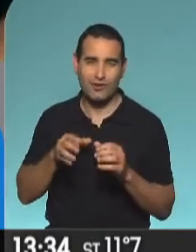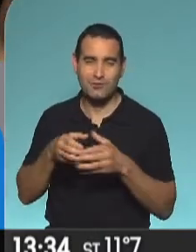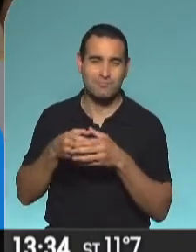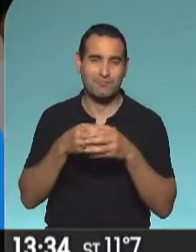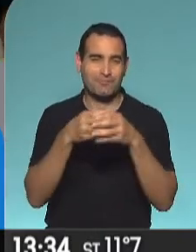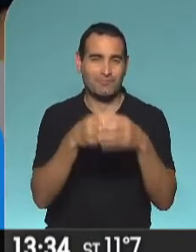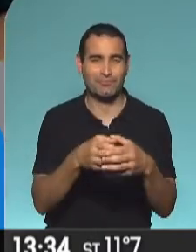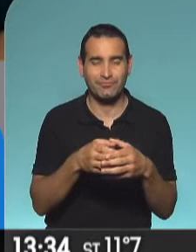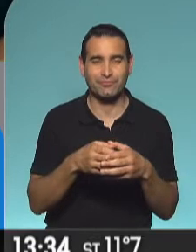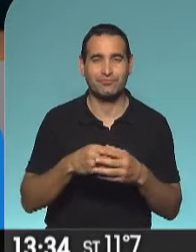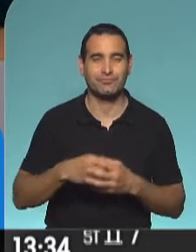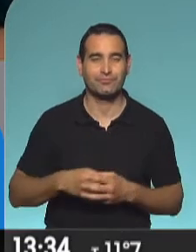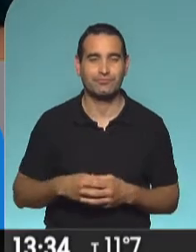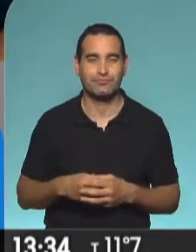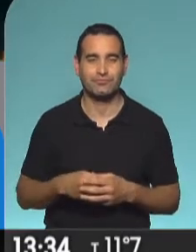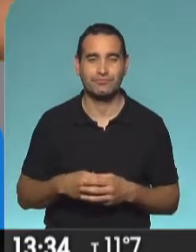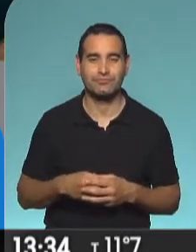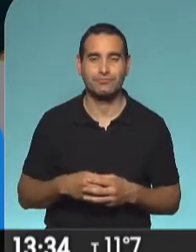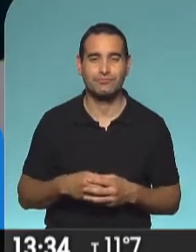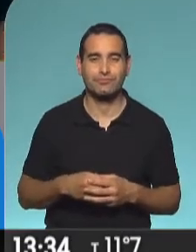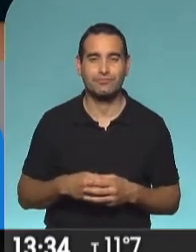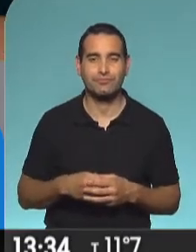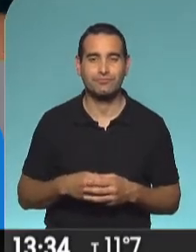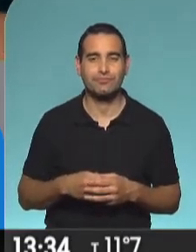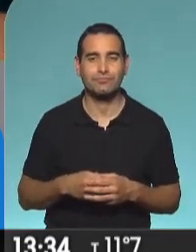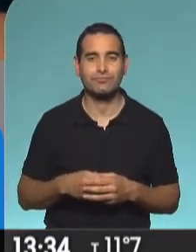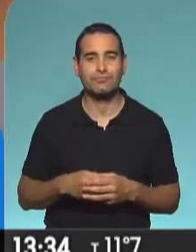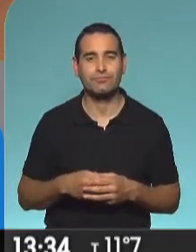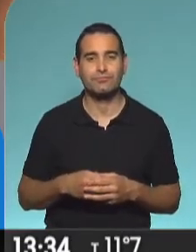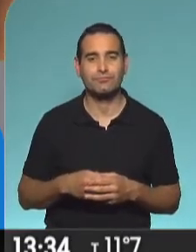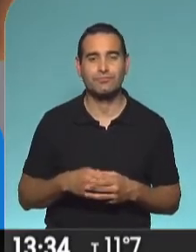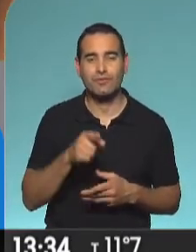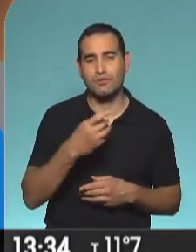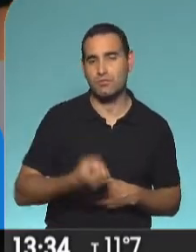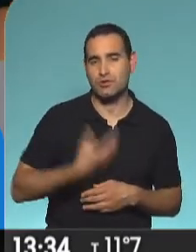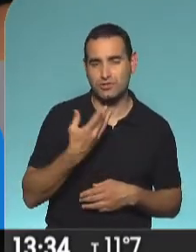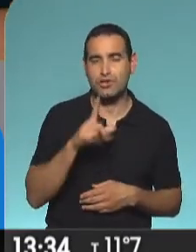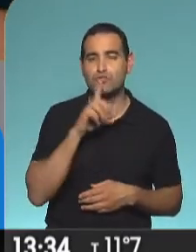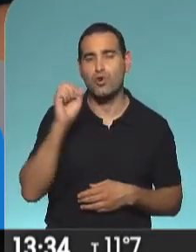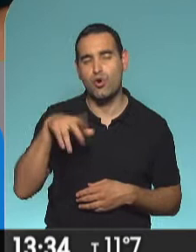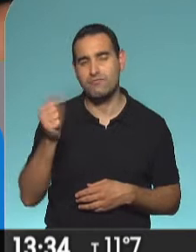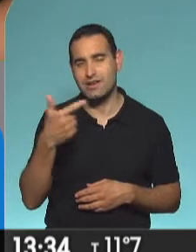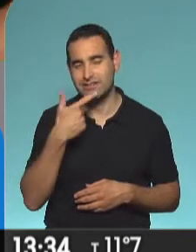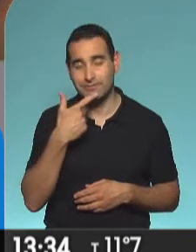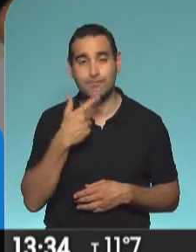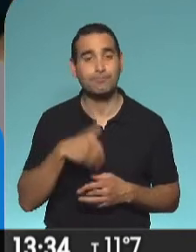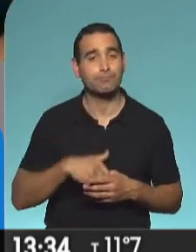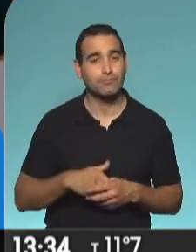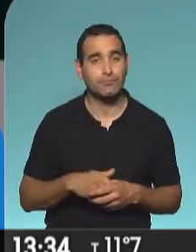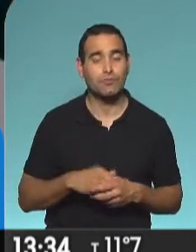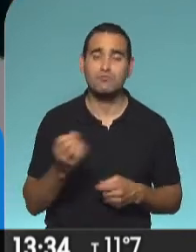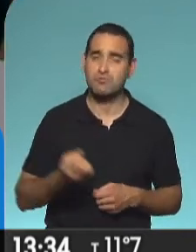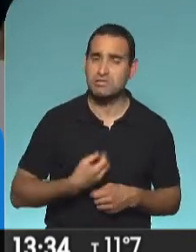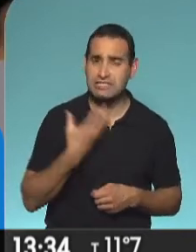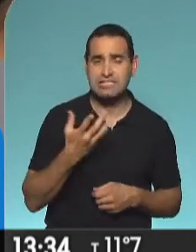ver con la iconografía del mundo de Pasolini, y con la poesía por allí de Dylan Thomas y de Verlaine. Es poesía